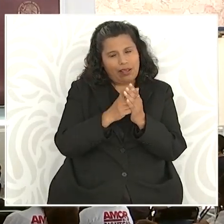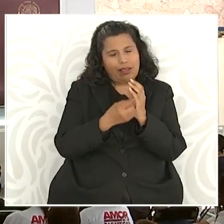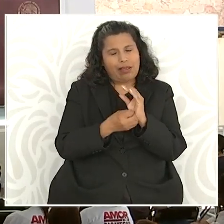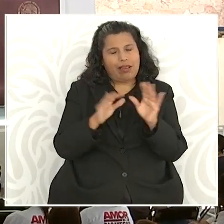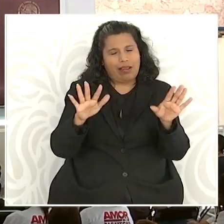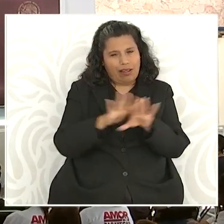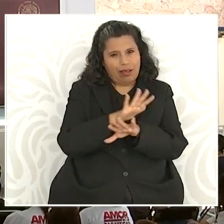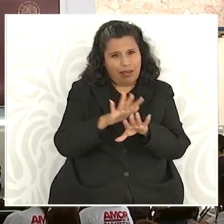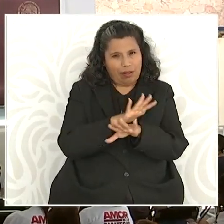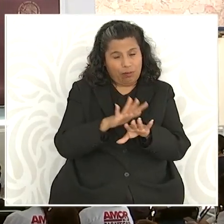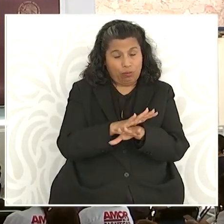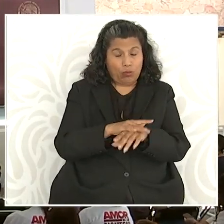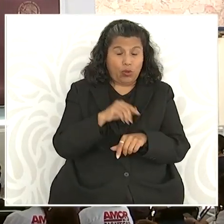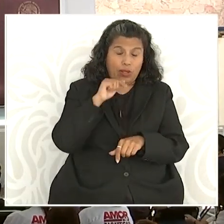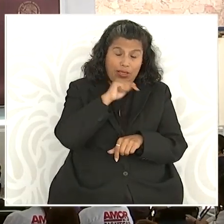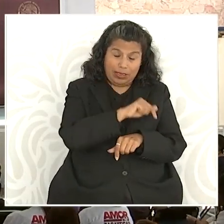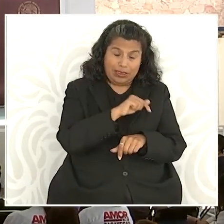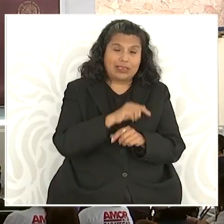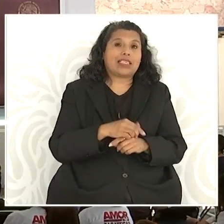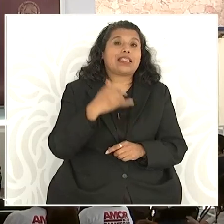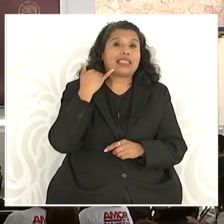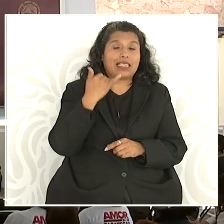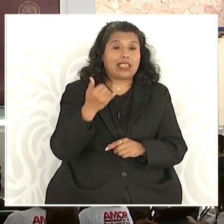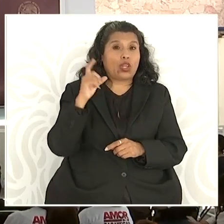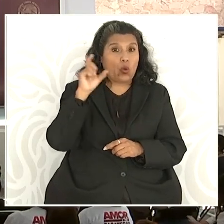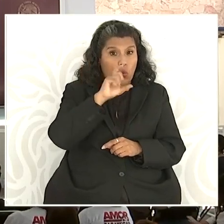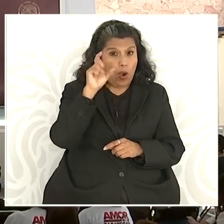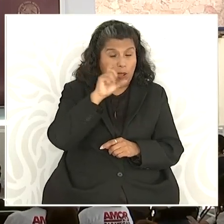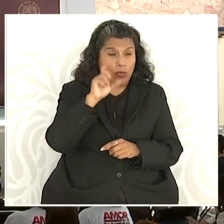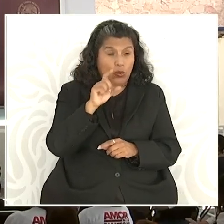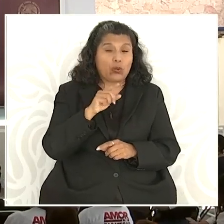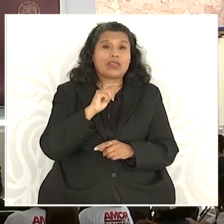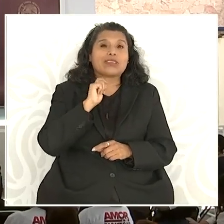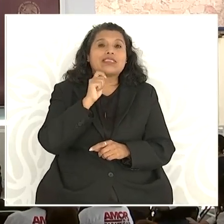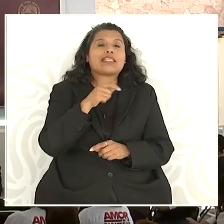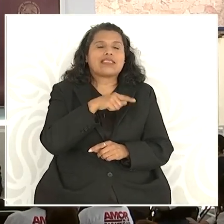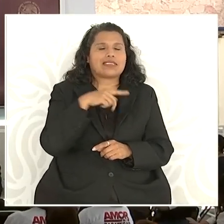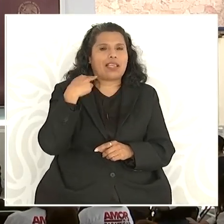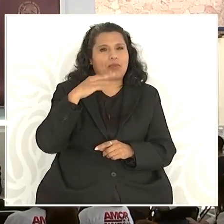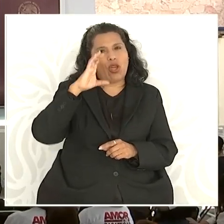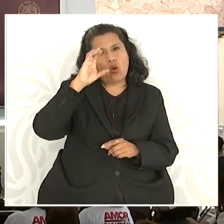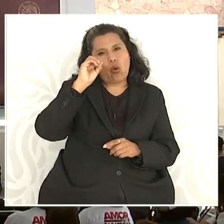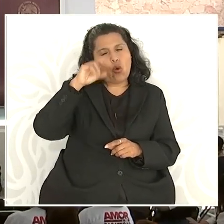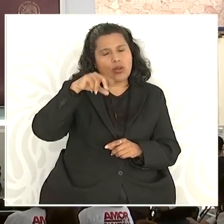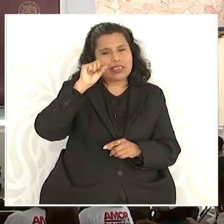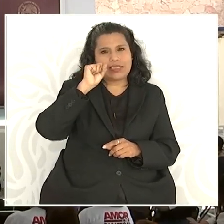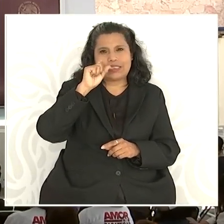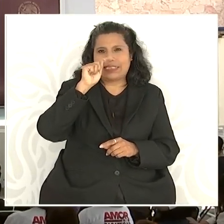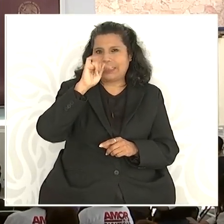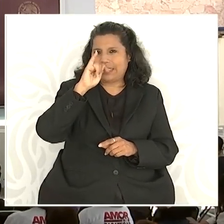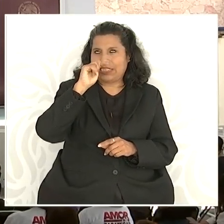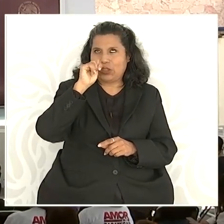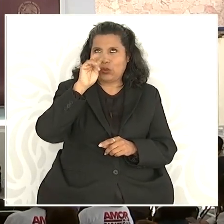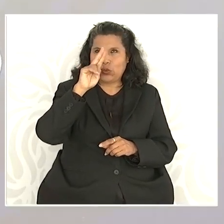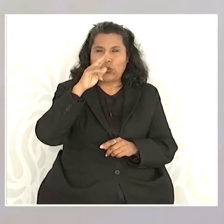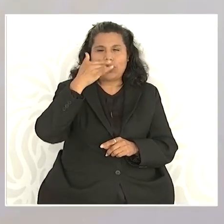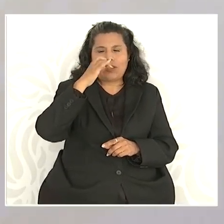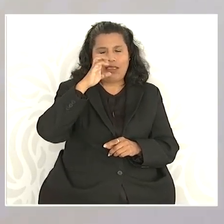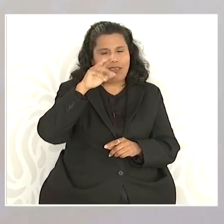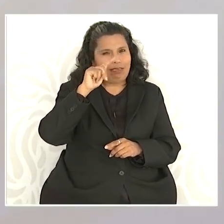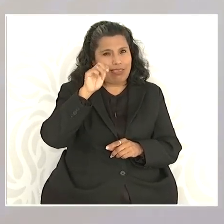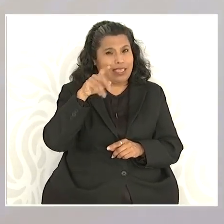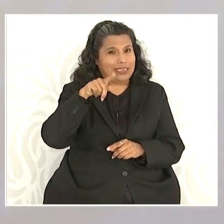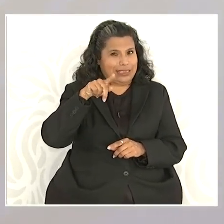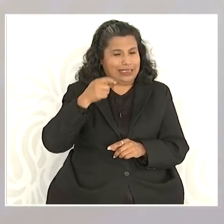Unidos mexicanos, para que haya un constituyente, se llama, tiene que haber una propuesta que